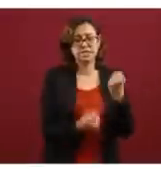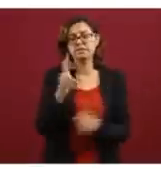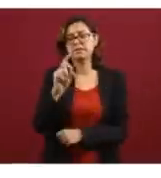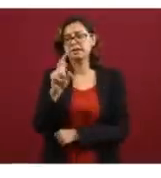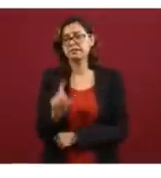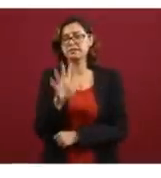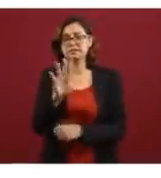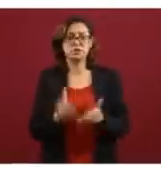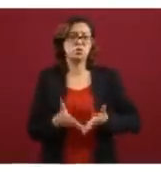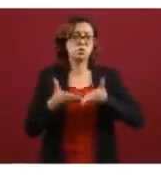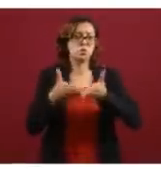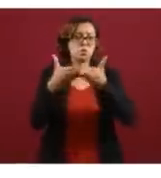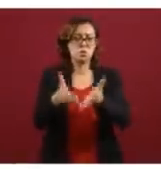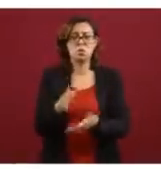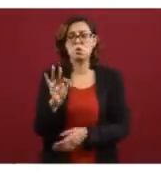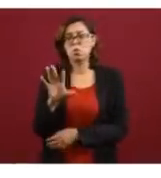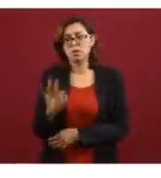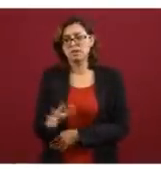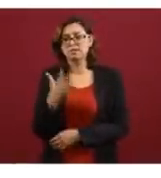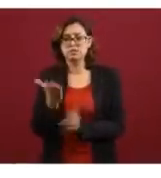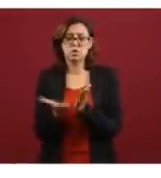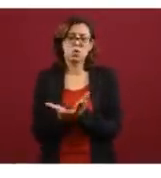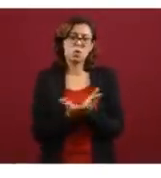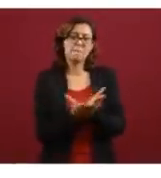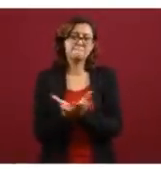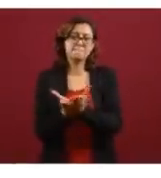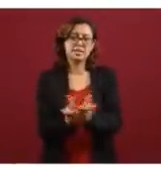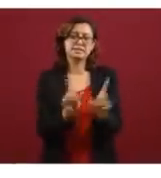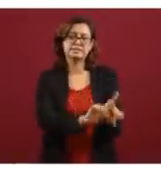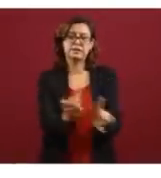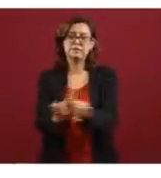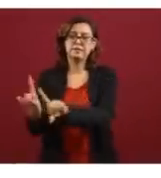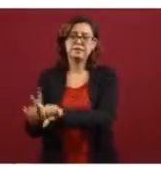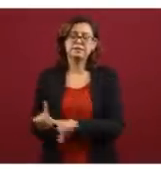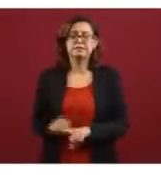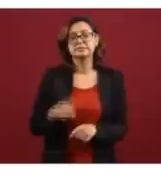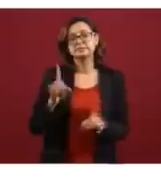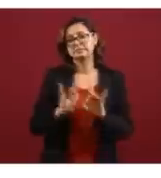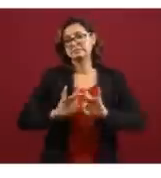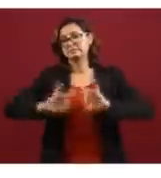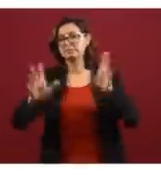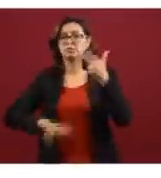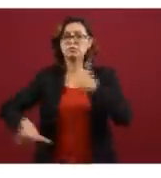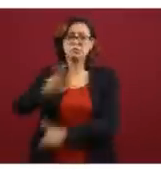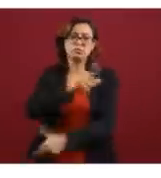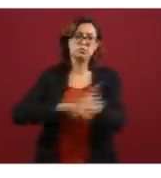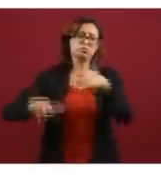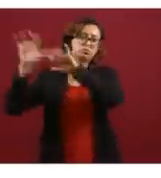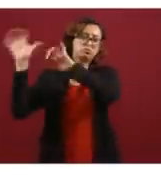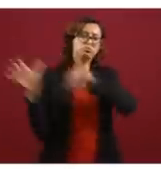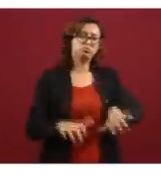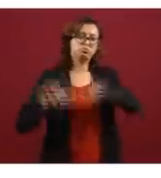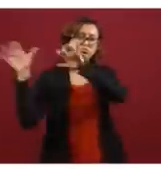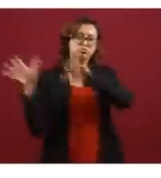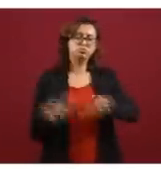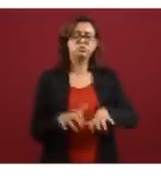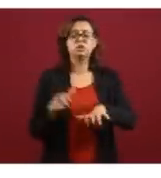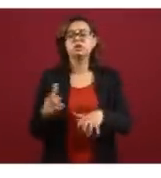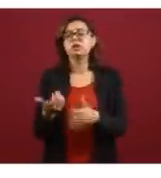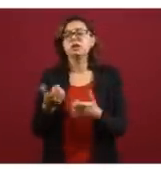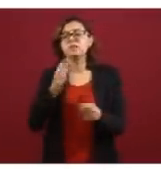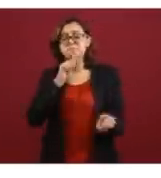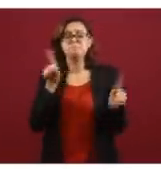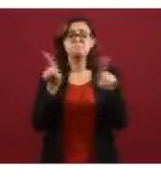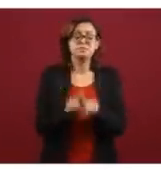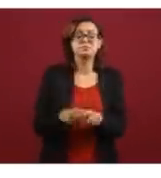buques y 45 embarcaciones para atender principalmente la temporada de ciclones tropicales y lluvias, el deslizamiento